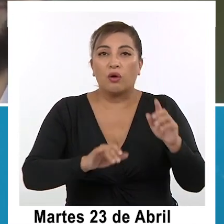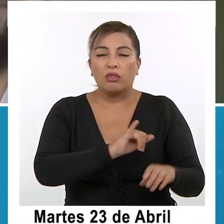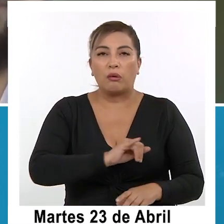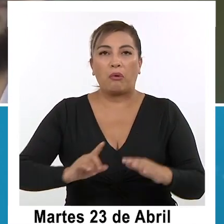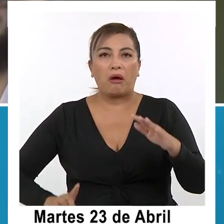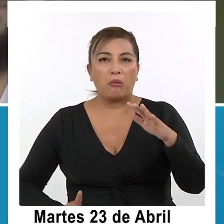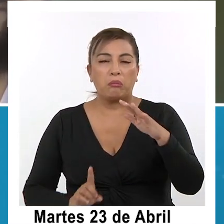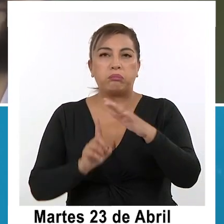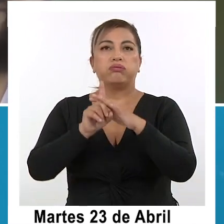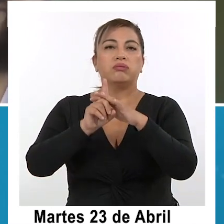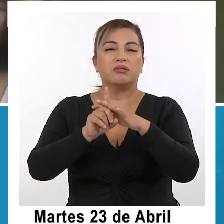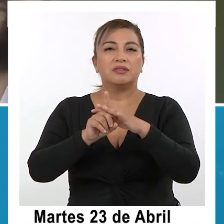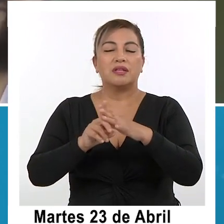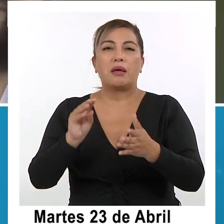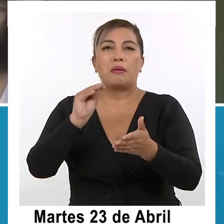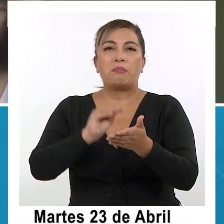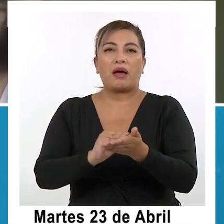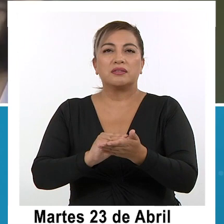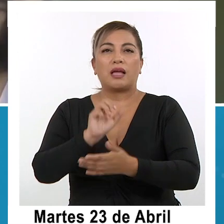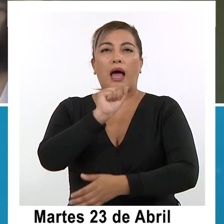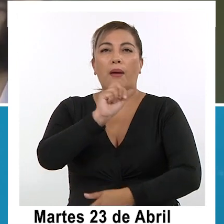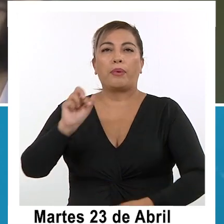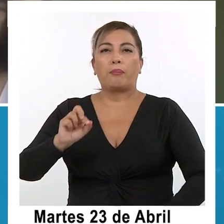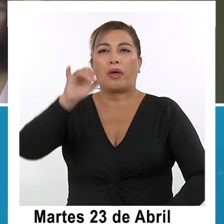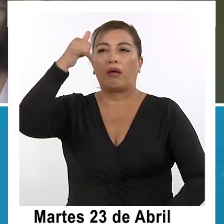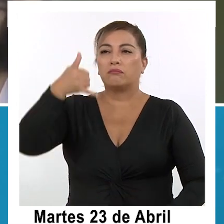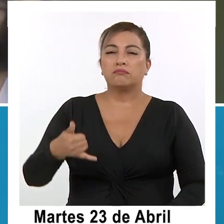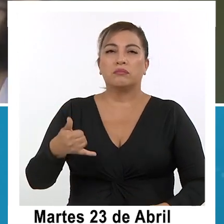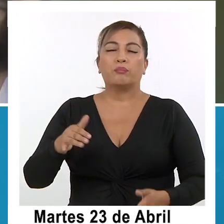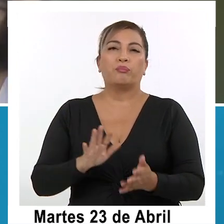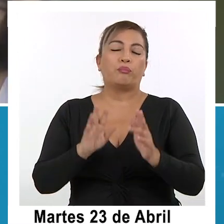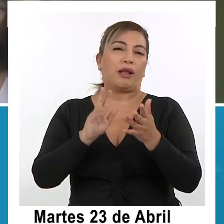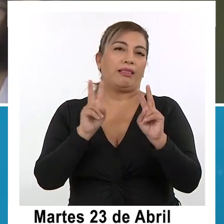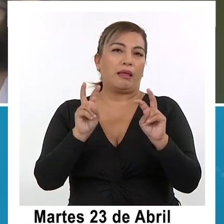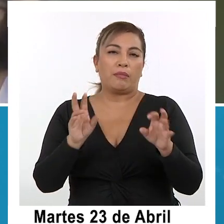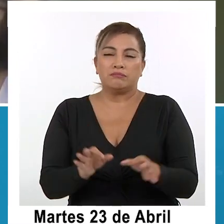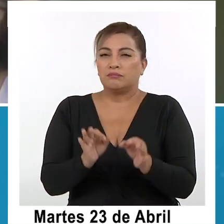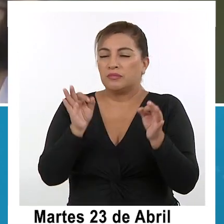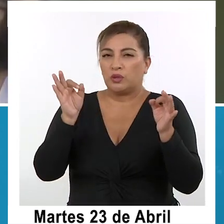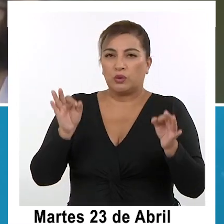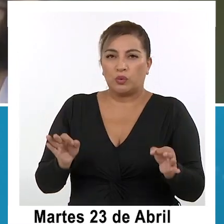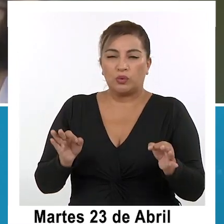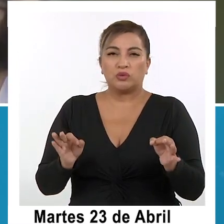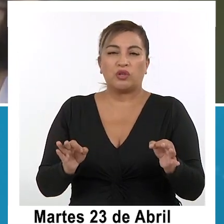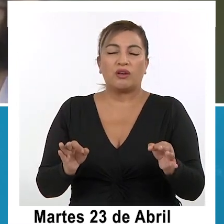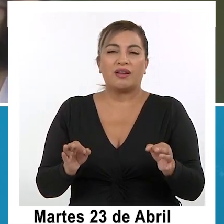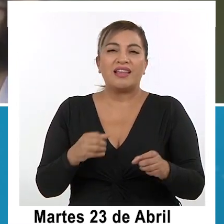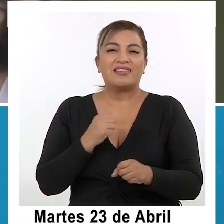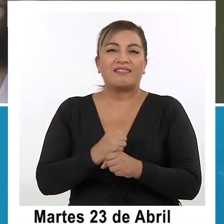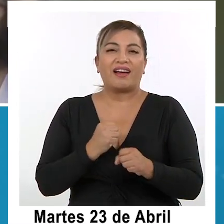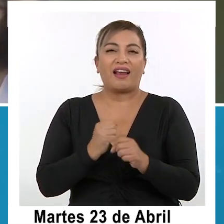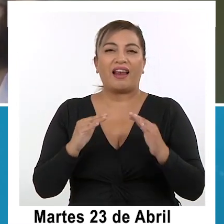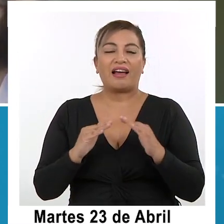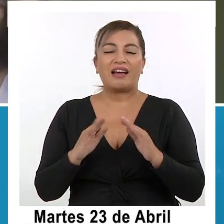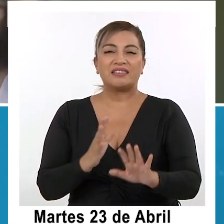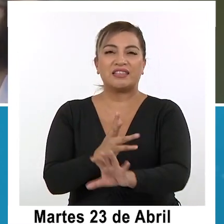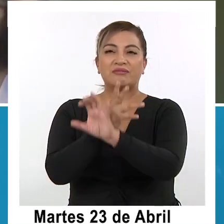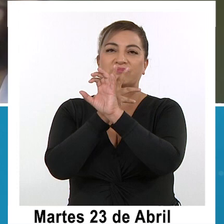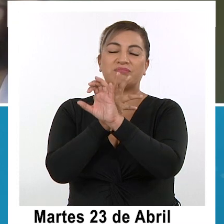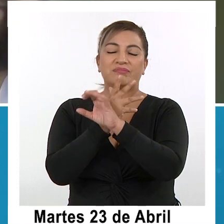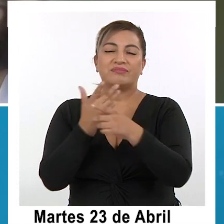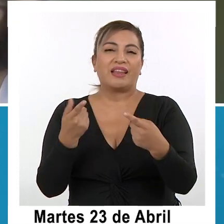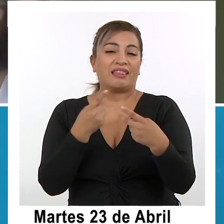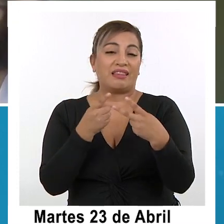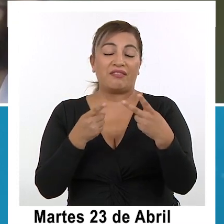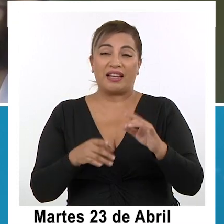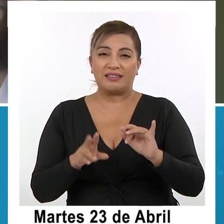aparecieron más aplicaciones necesidades como la educación las el teletrabajo eh el streaming o